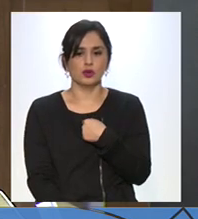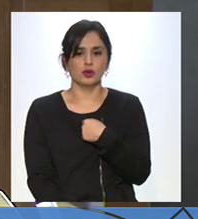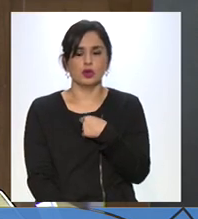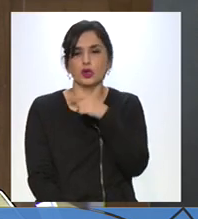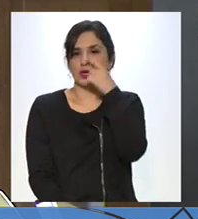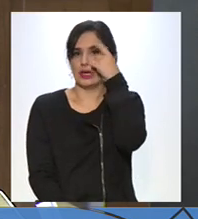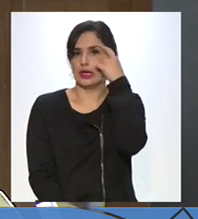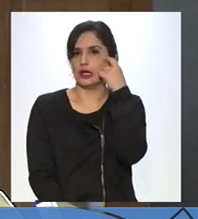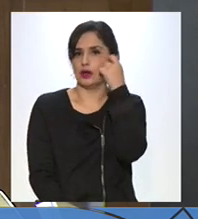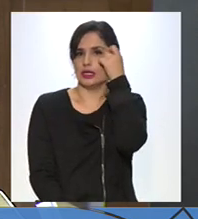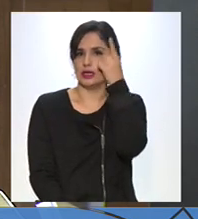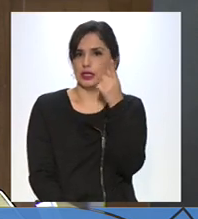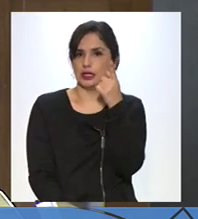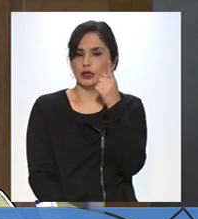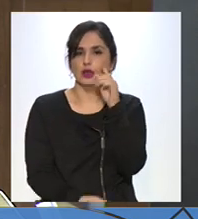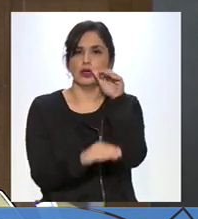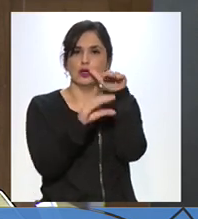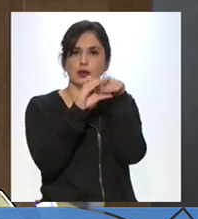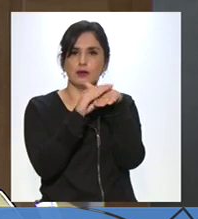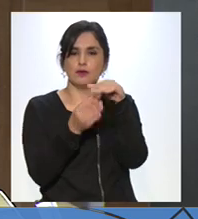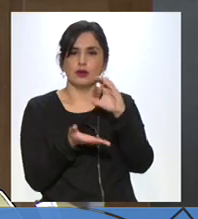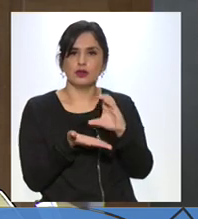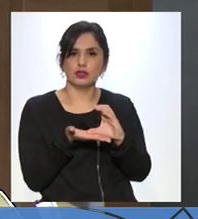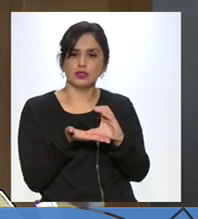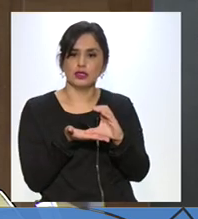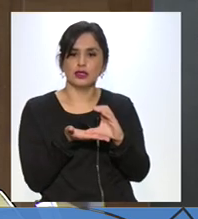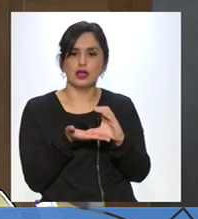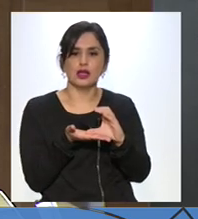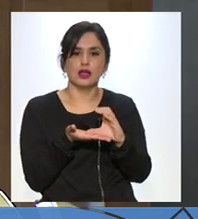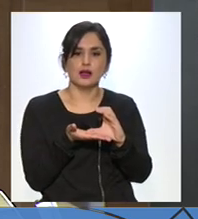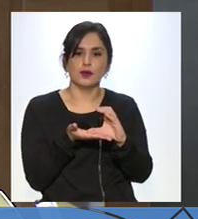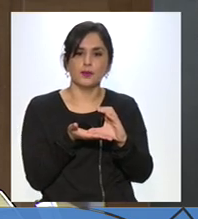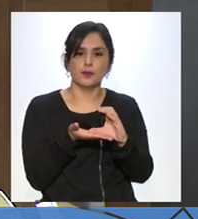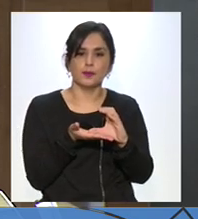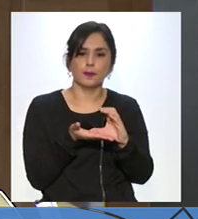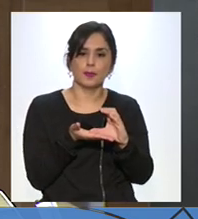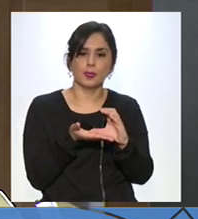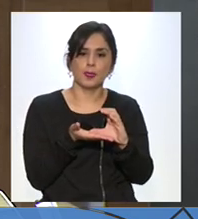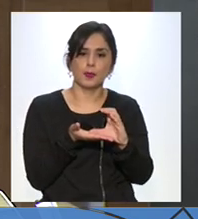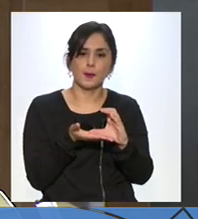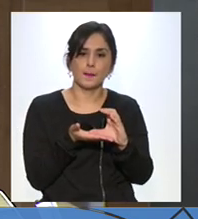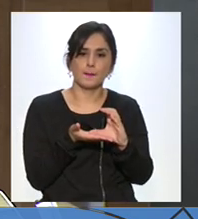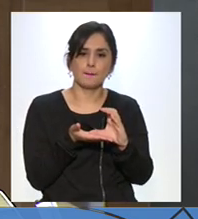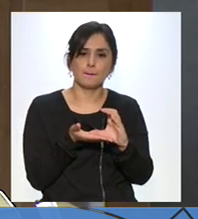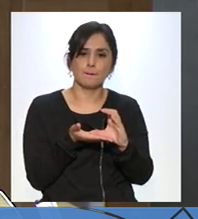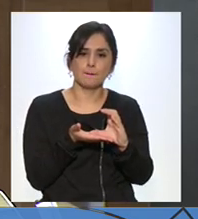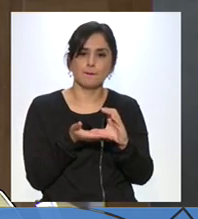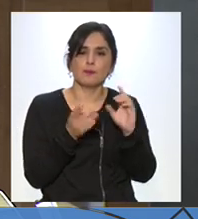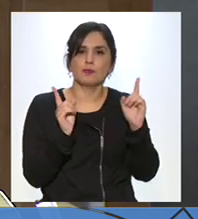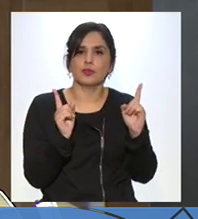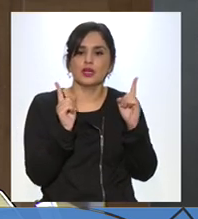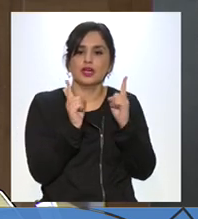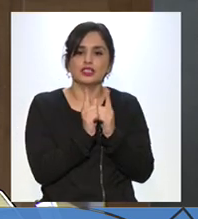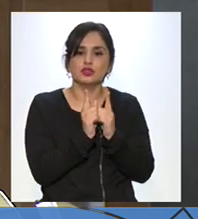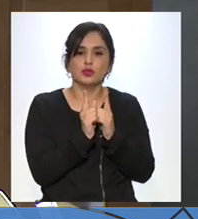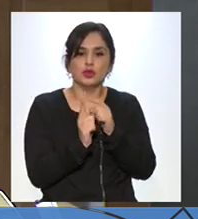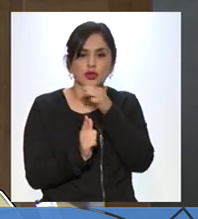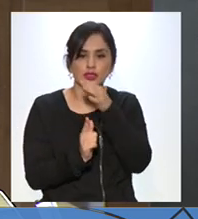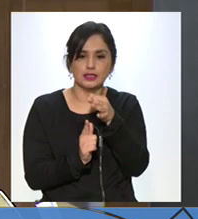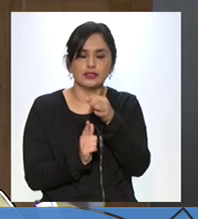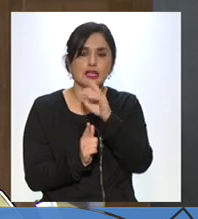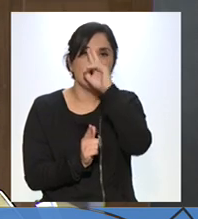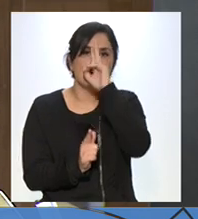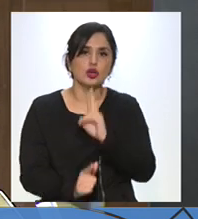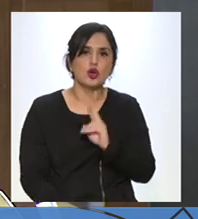interpreto que el Banco Central, ante la situación descrita, que la voy a brevemente resumir, plantea cuál es el rol